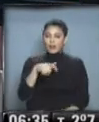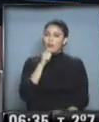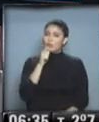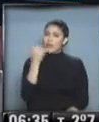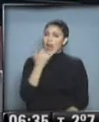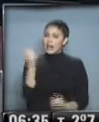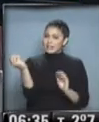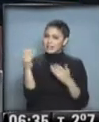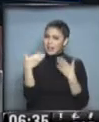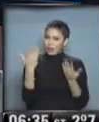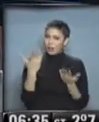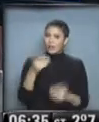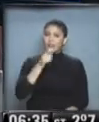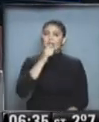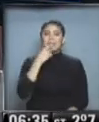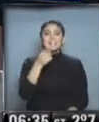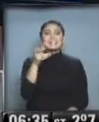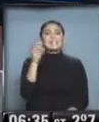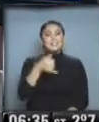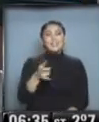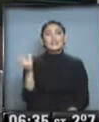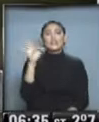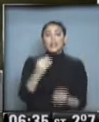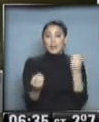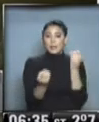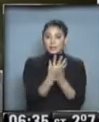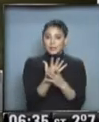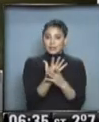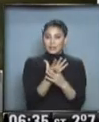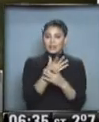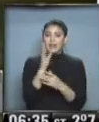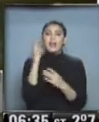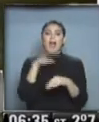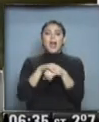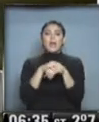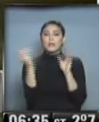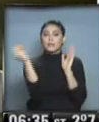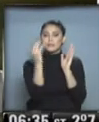¿tenemos saluditos? Sí, como todas las mañanas, nuestros amigos que se comunican vía Facebook, es